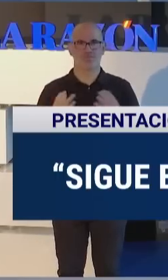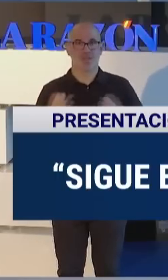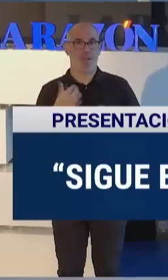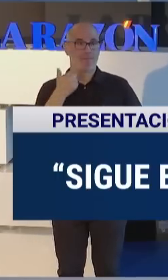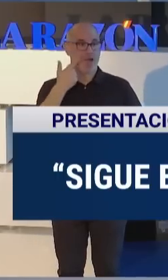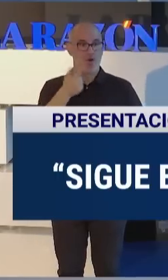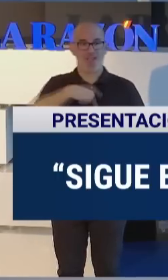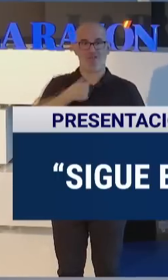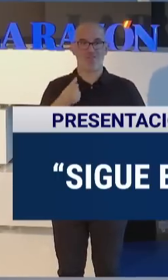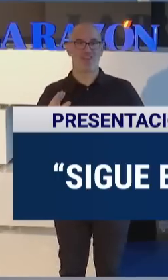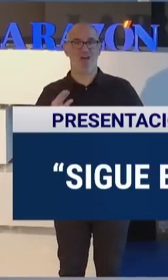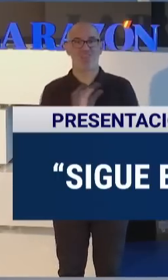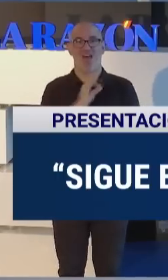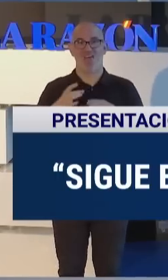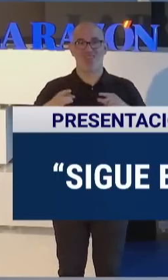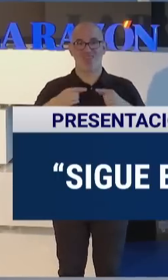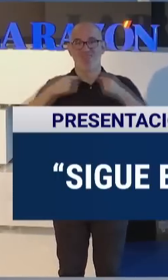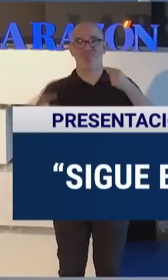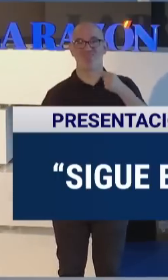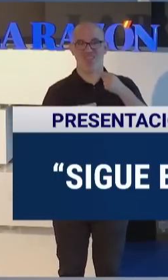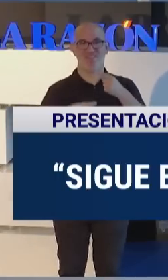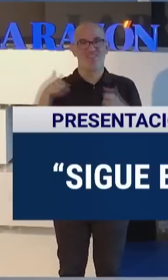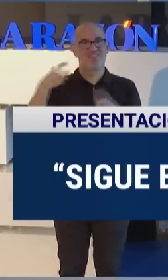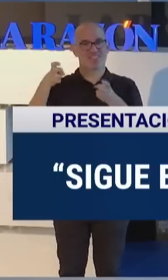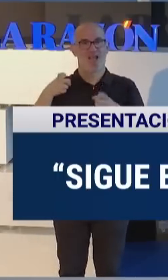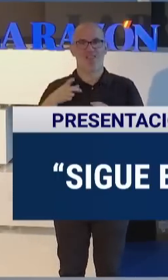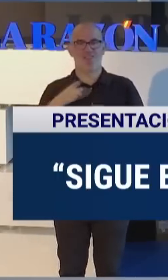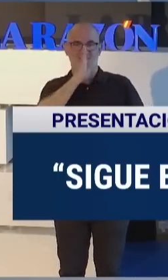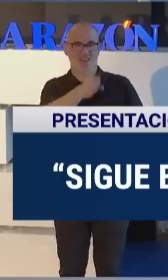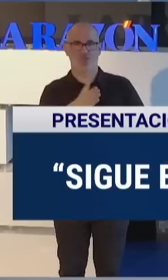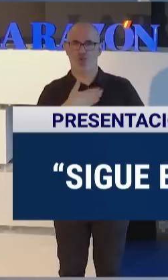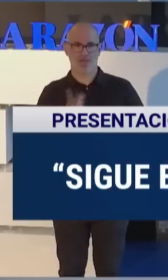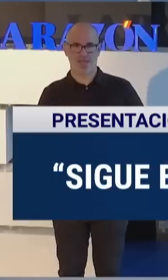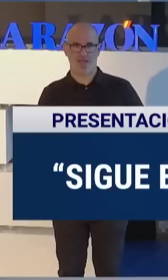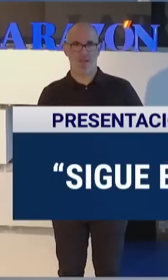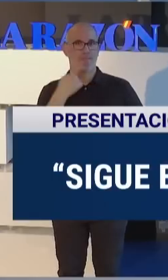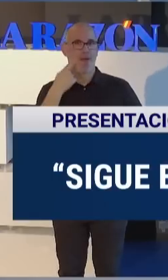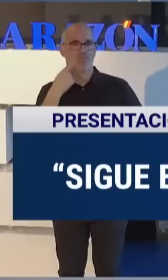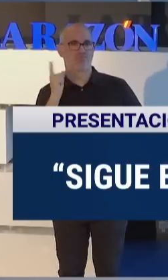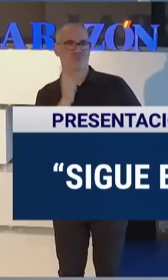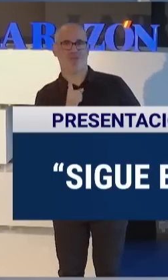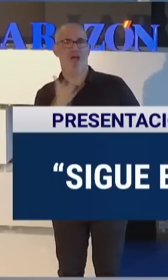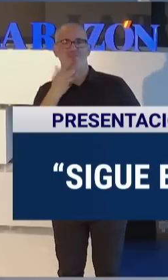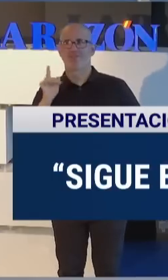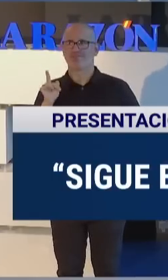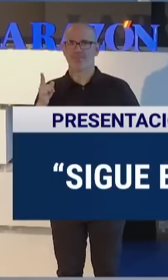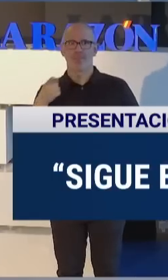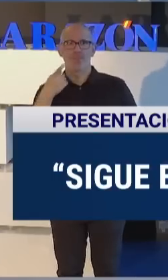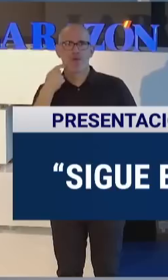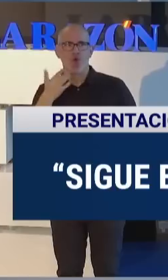no querían financiar el déficit fiscal de manera directa, se utilizó al Banco Central